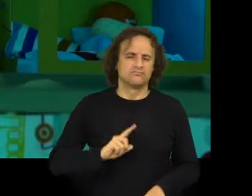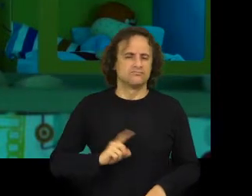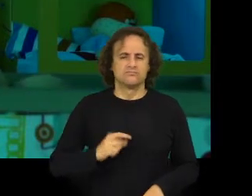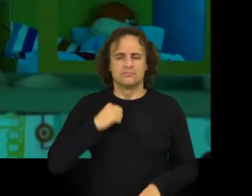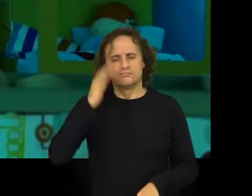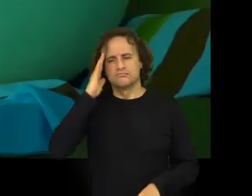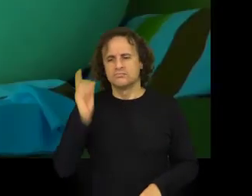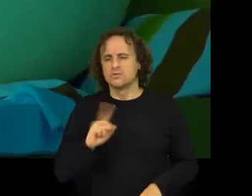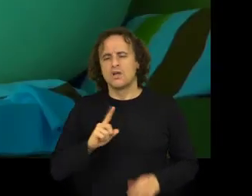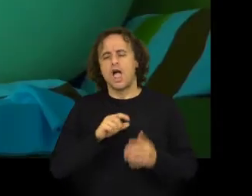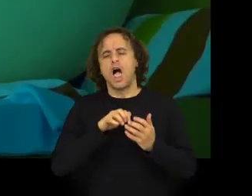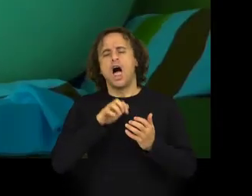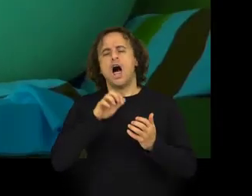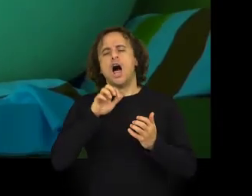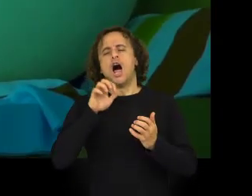non vou dormir.